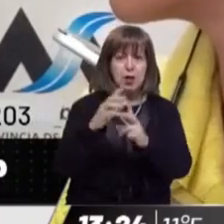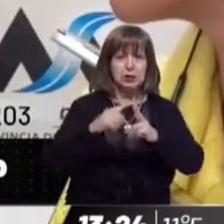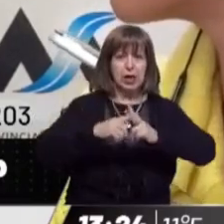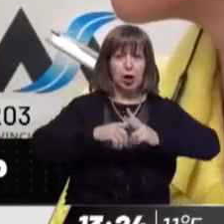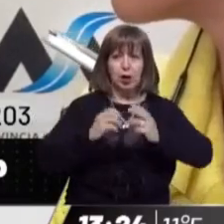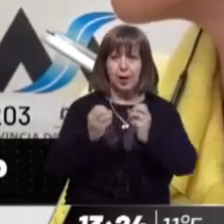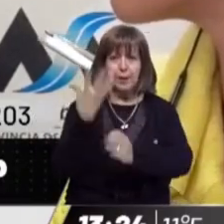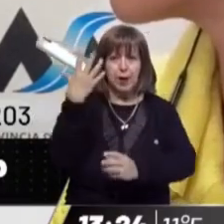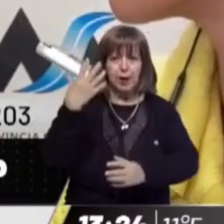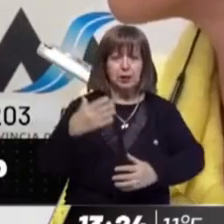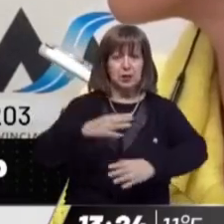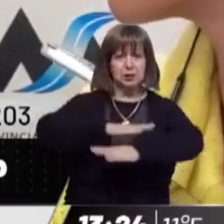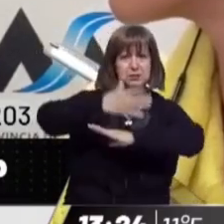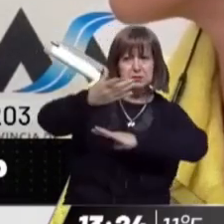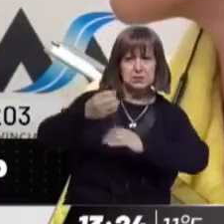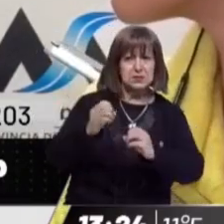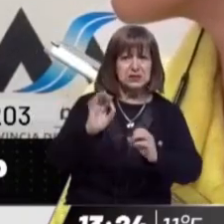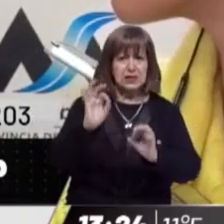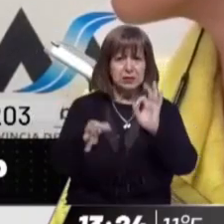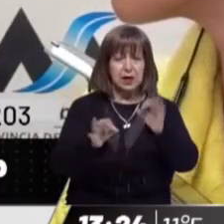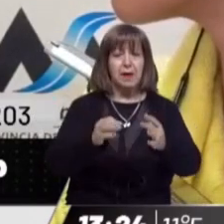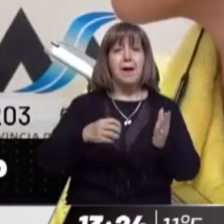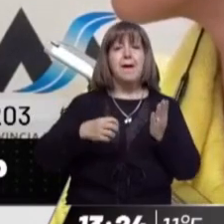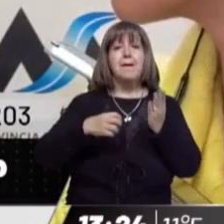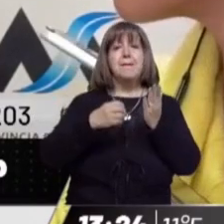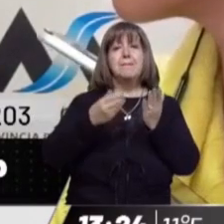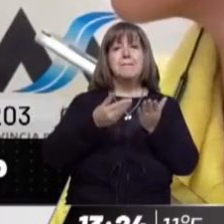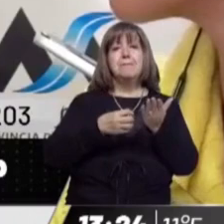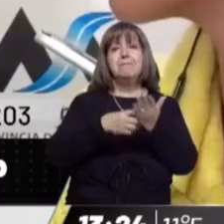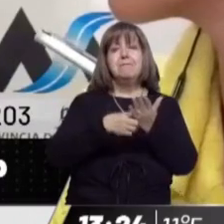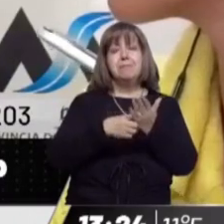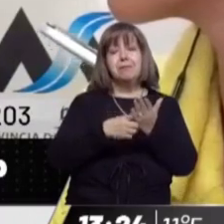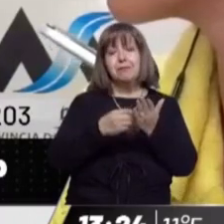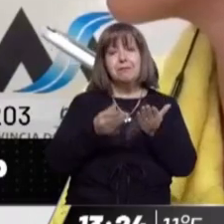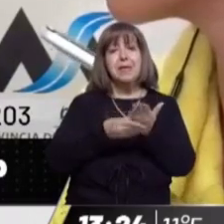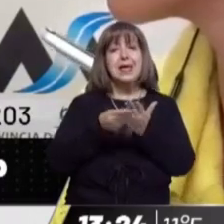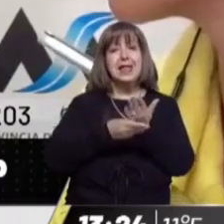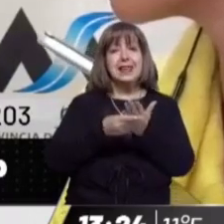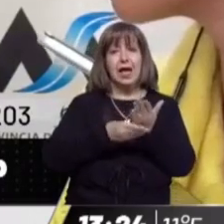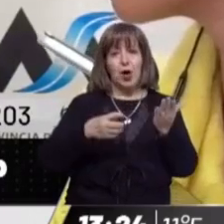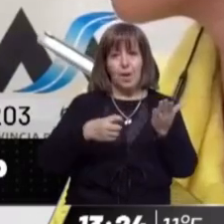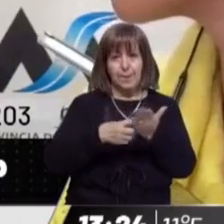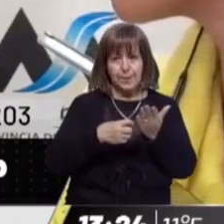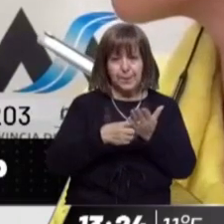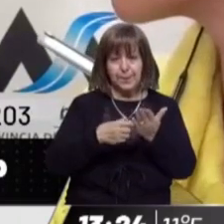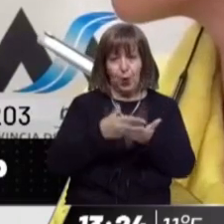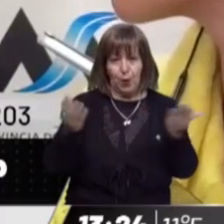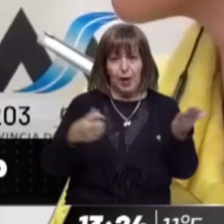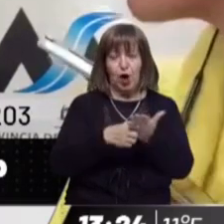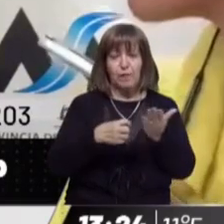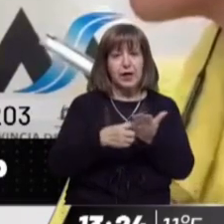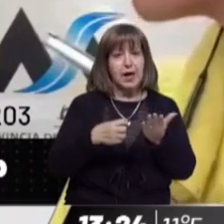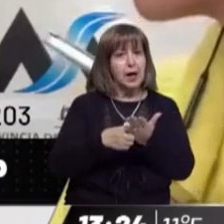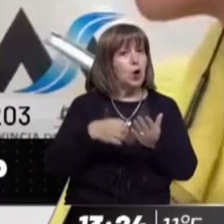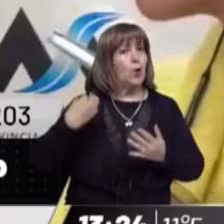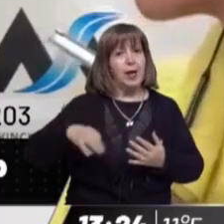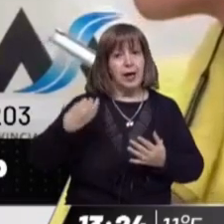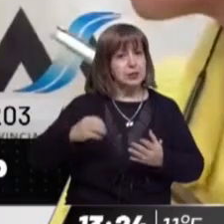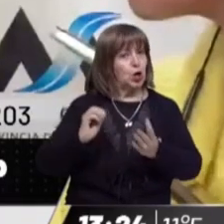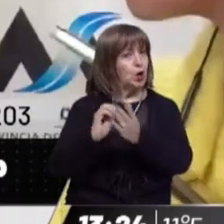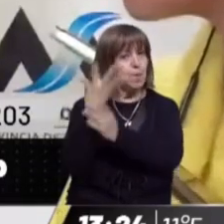y el Ministerio Público Fiscal, como órgano de persecución penal,